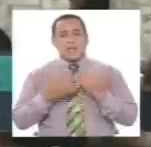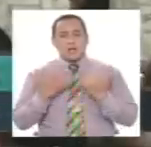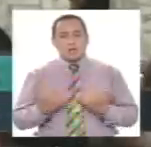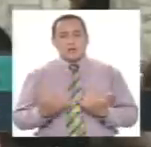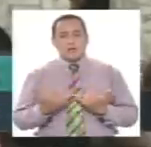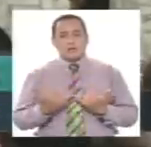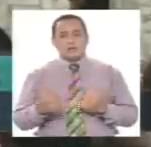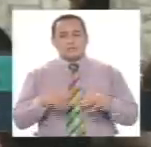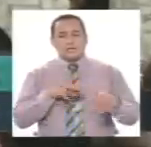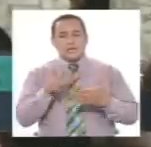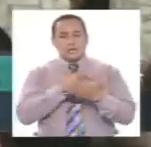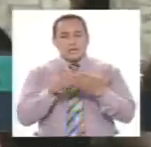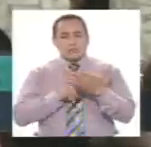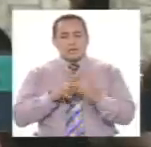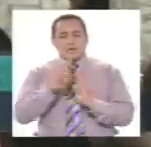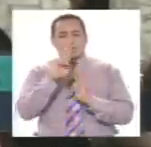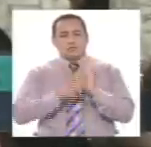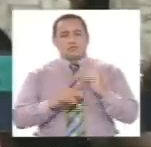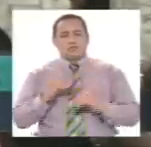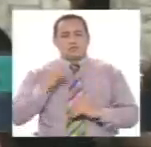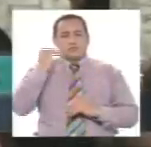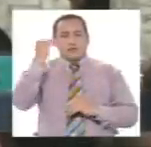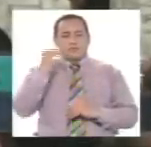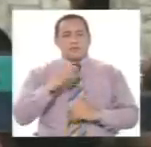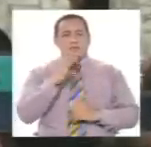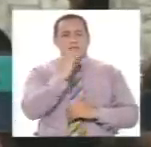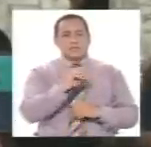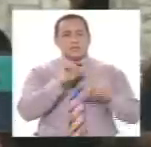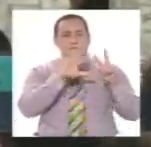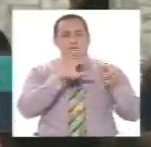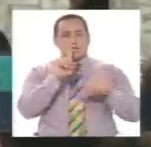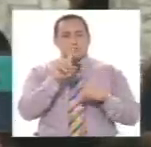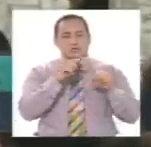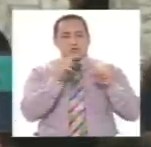Seguidamente se dará lectura a la Resolución Suprema